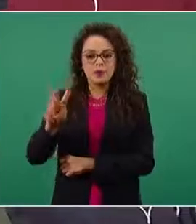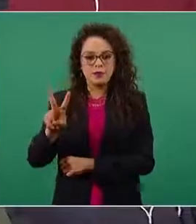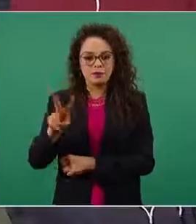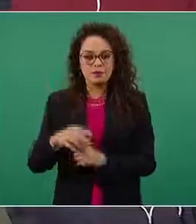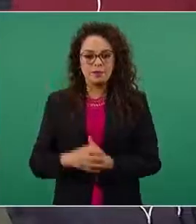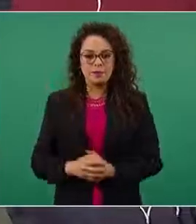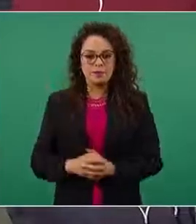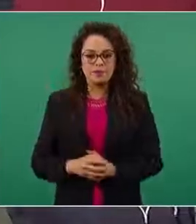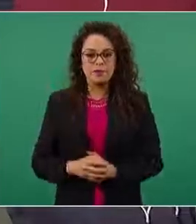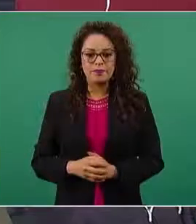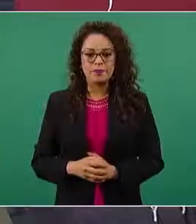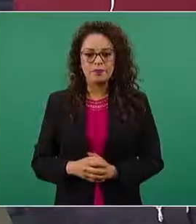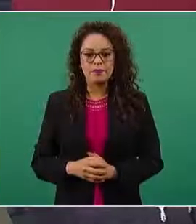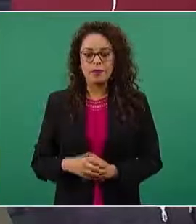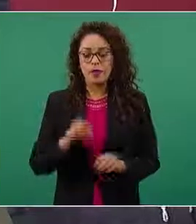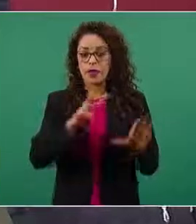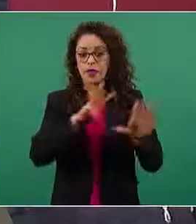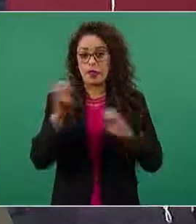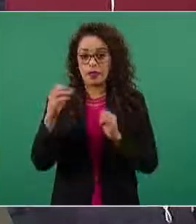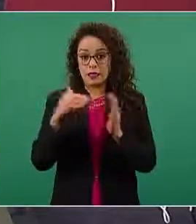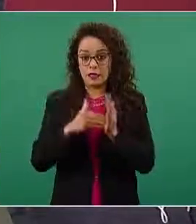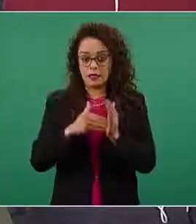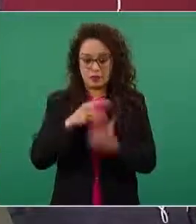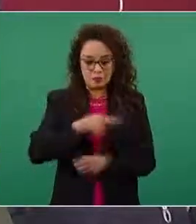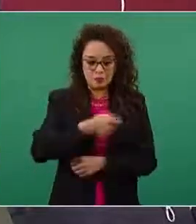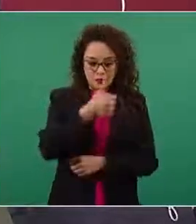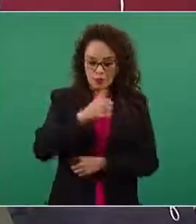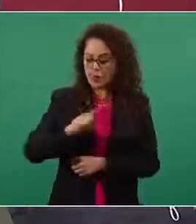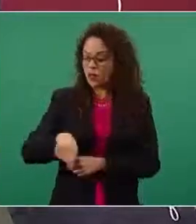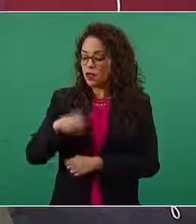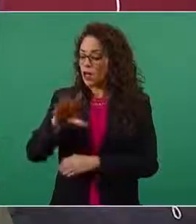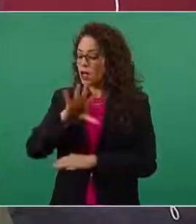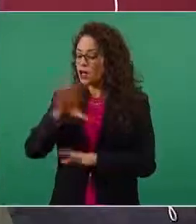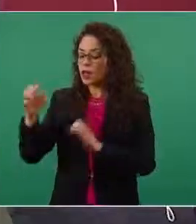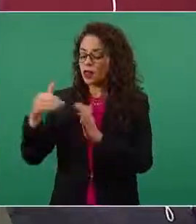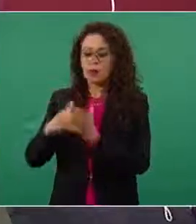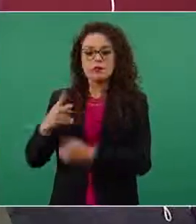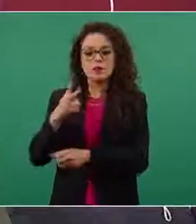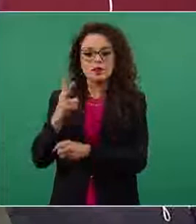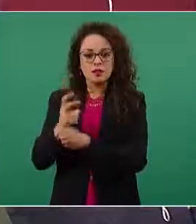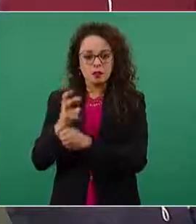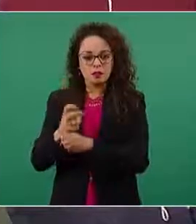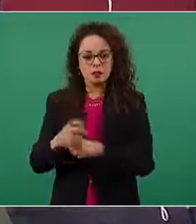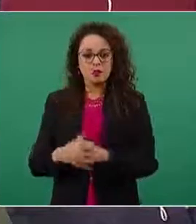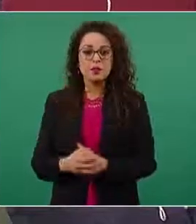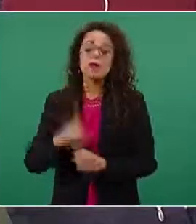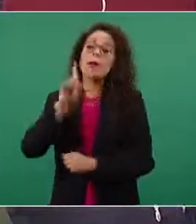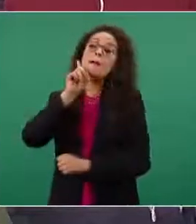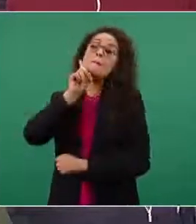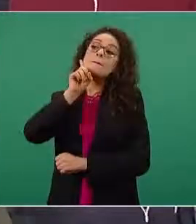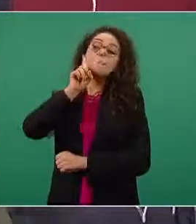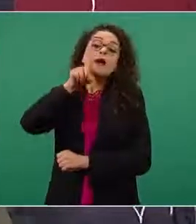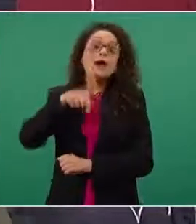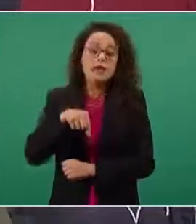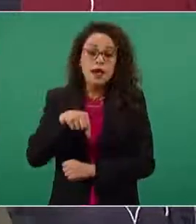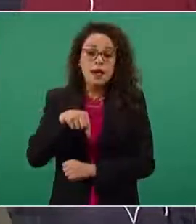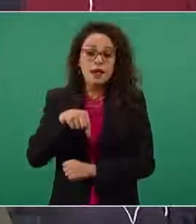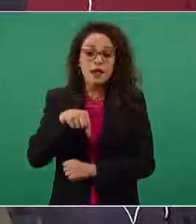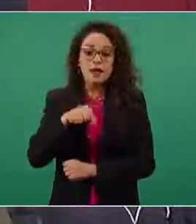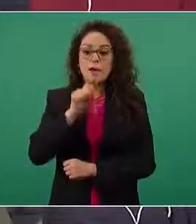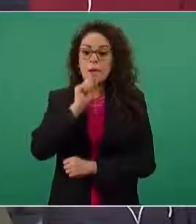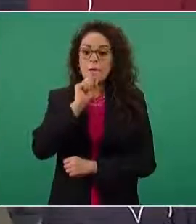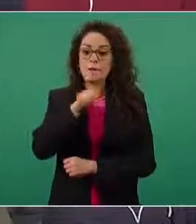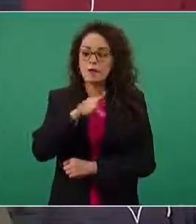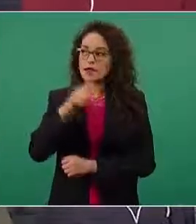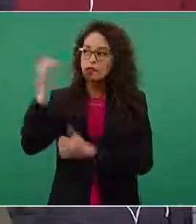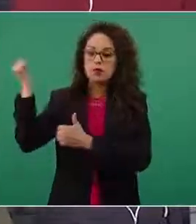300,000 del primer componente y 500,000 del segundo. Y el día de mañana también estarán